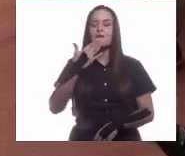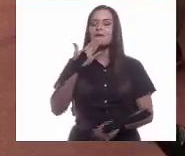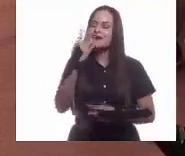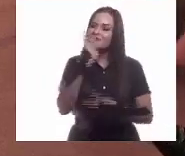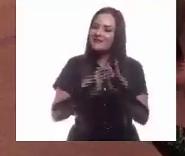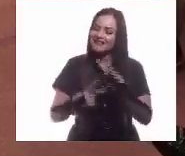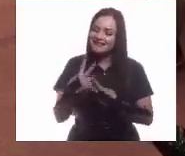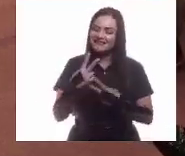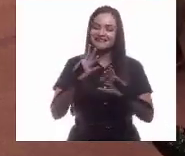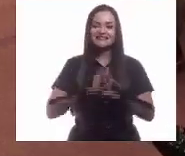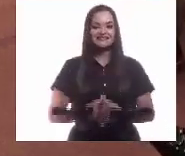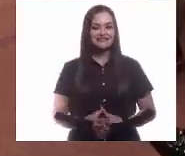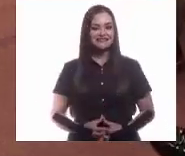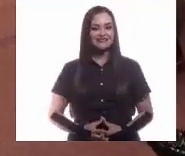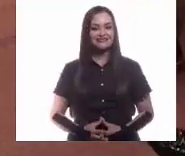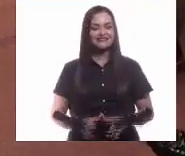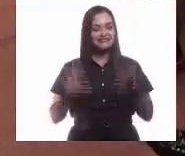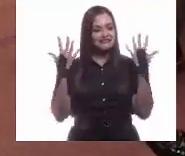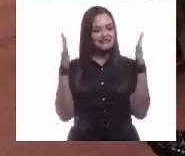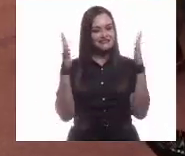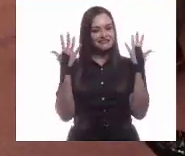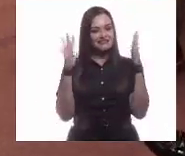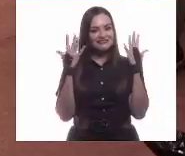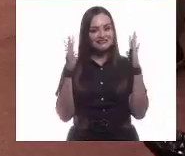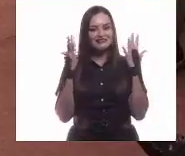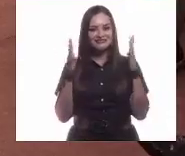estar el día de hoy aquí.